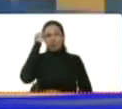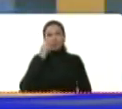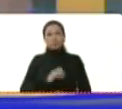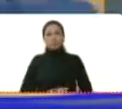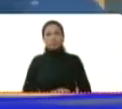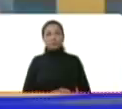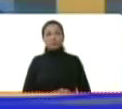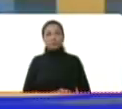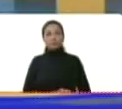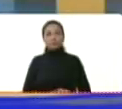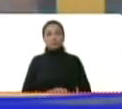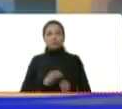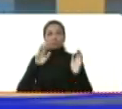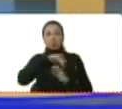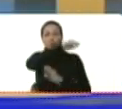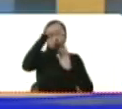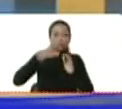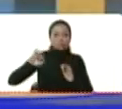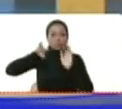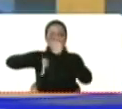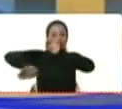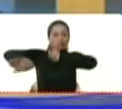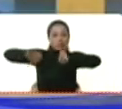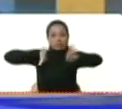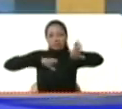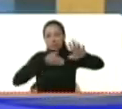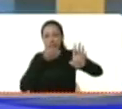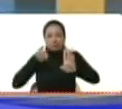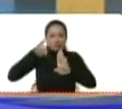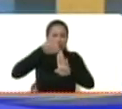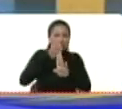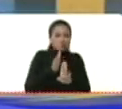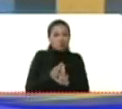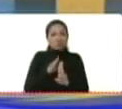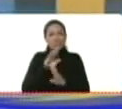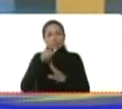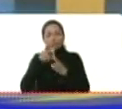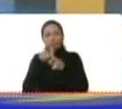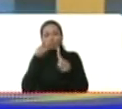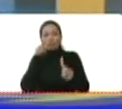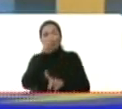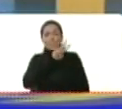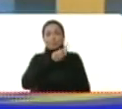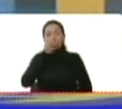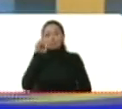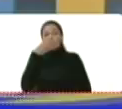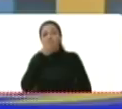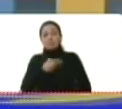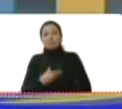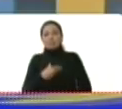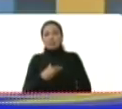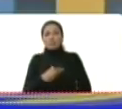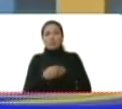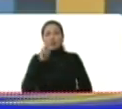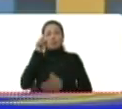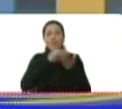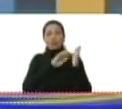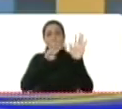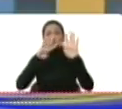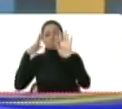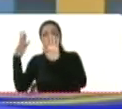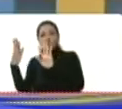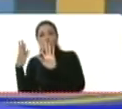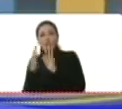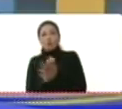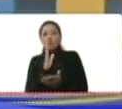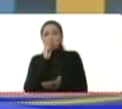pasando montañas, abriendo caminos. De los Corales para allá, el 26 de diciembre de 1999,